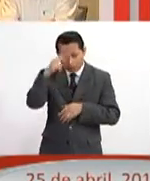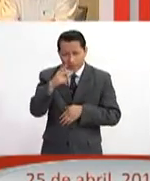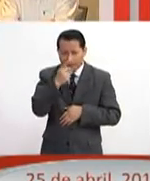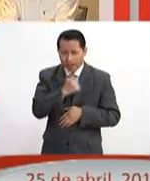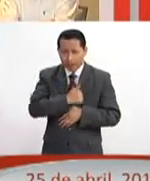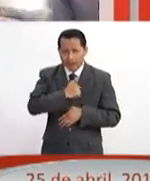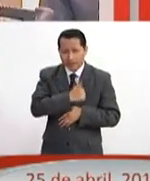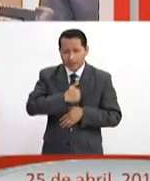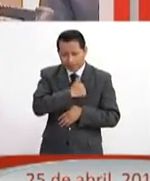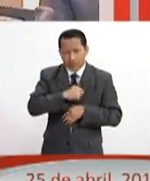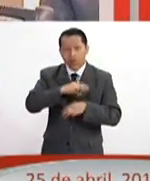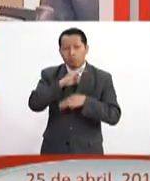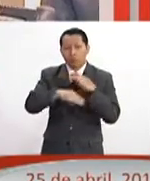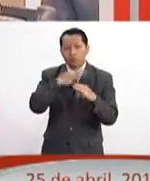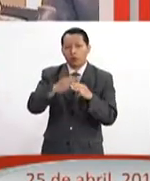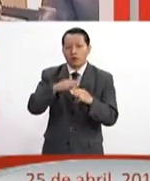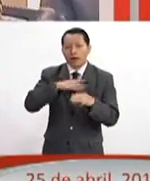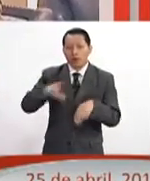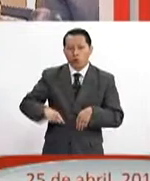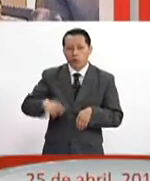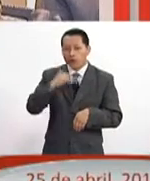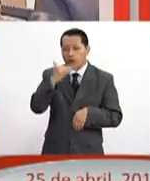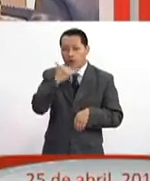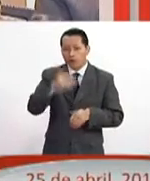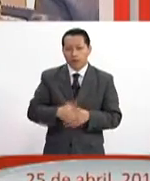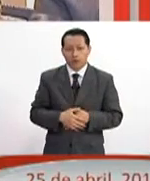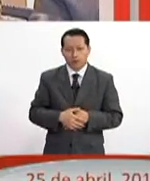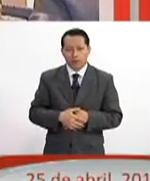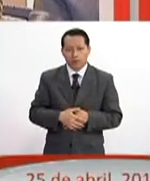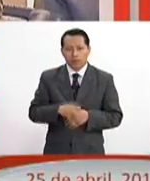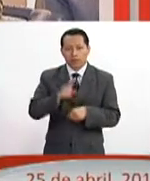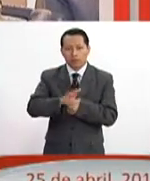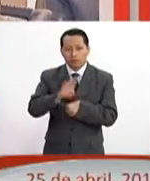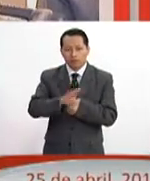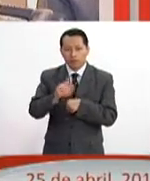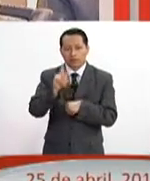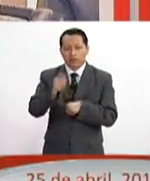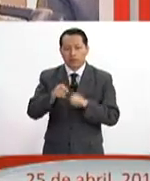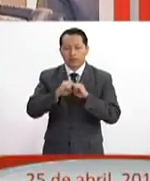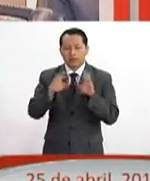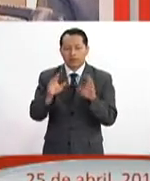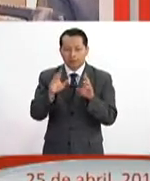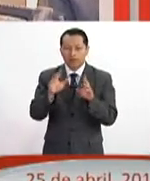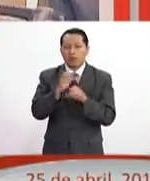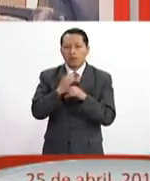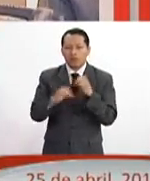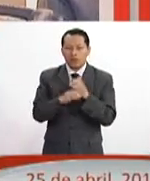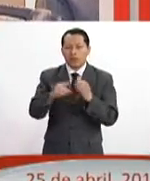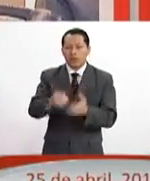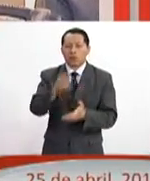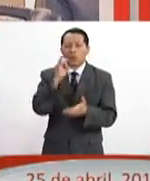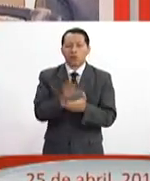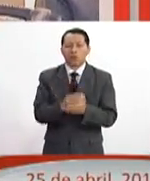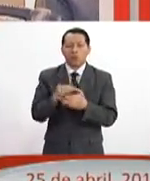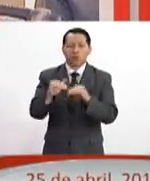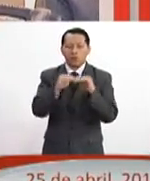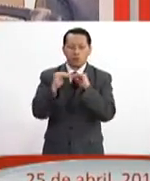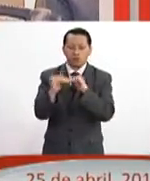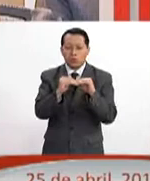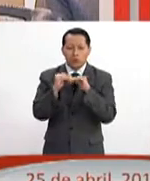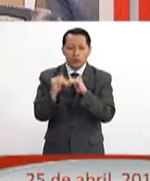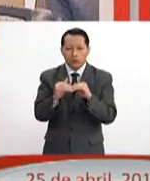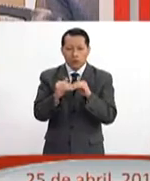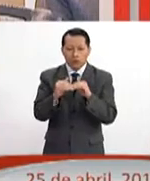gobiernos corruptos. En Brasil, nós temos clareza de una cosa. Solo la democracia